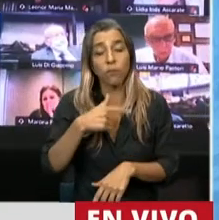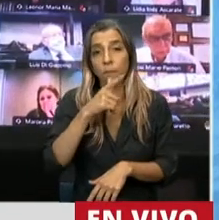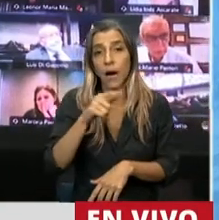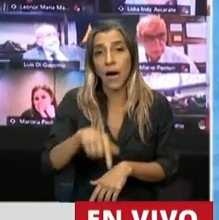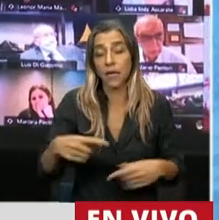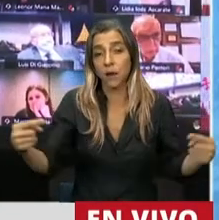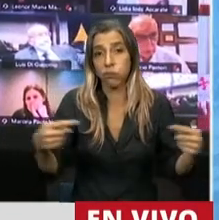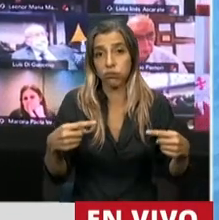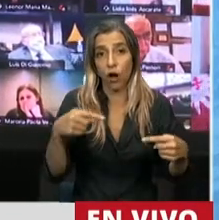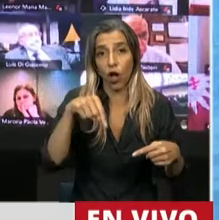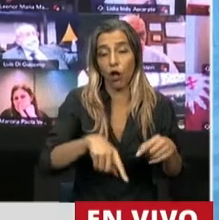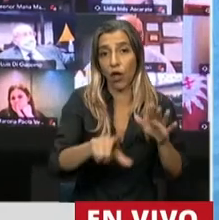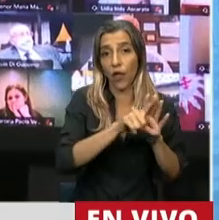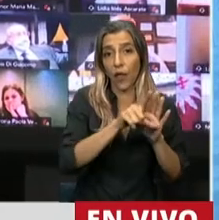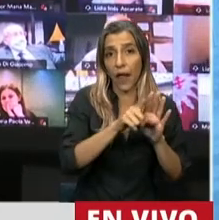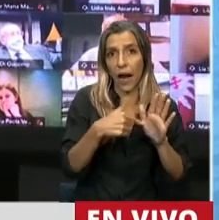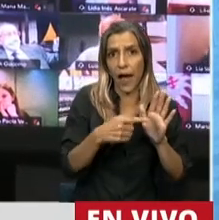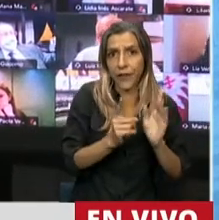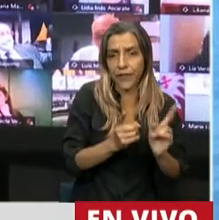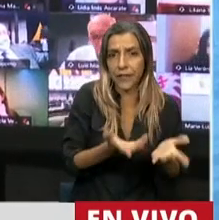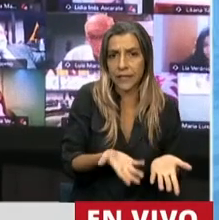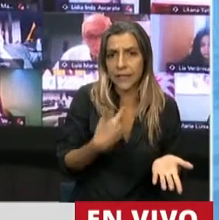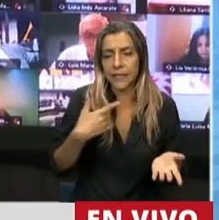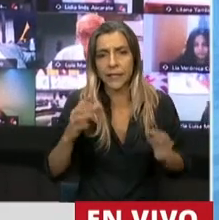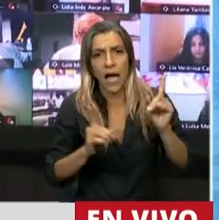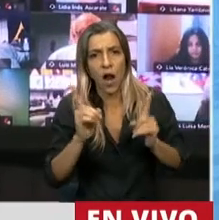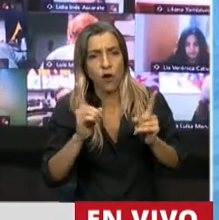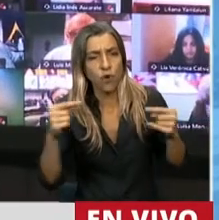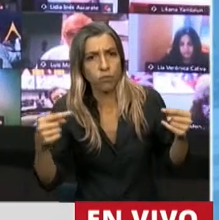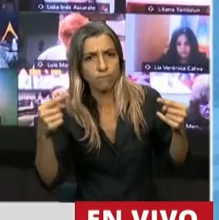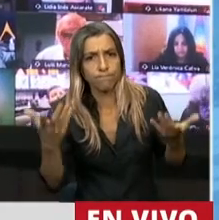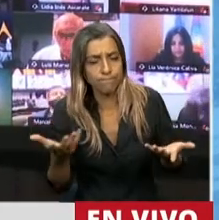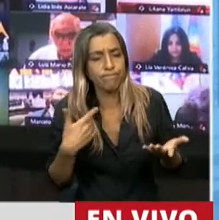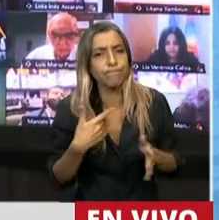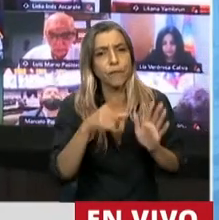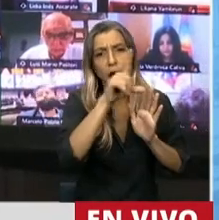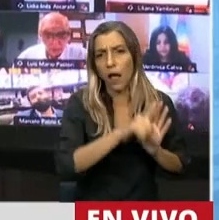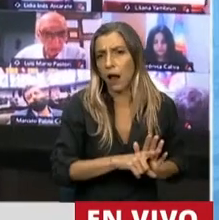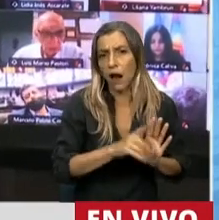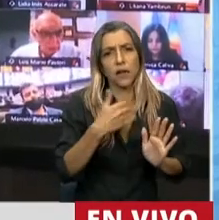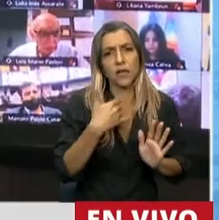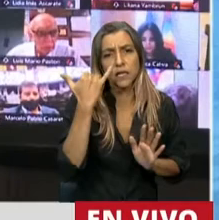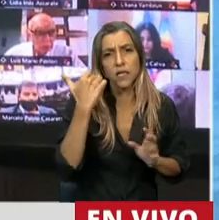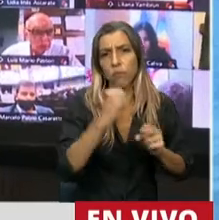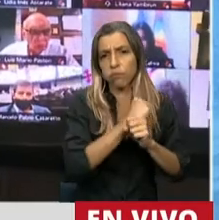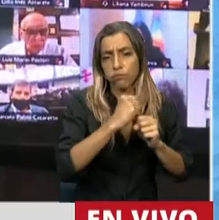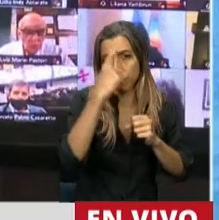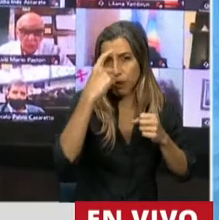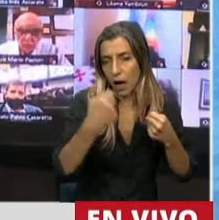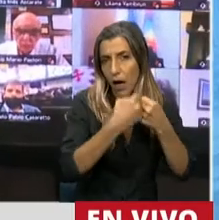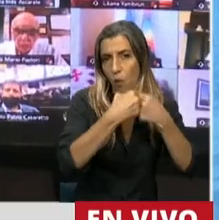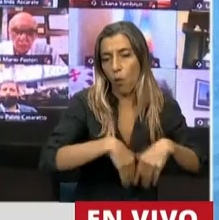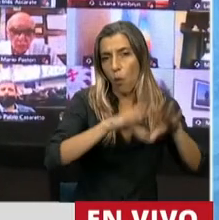vigente, legislación que ha sido parte de fuertes y amplios consensos políticos en los primeros años